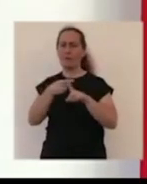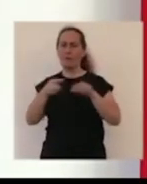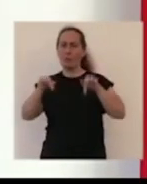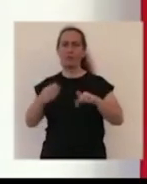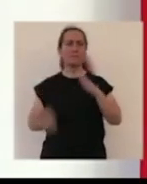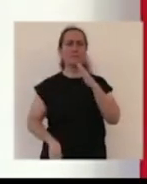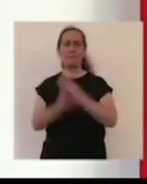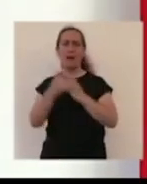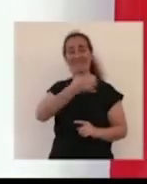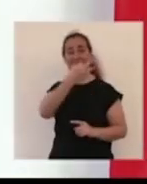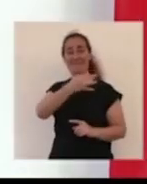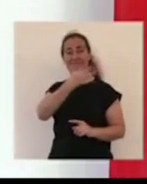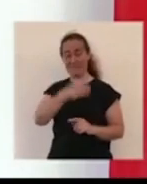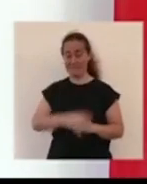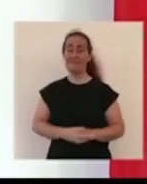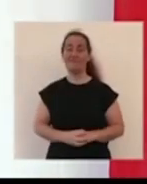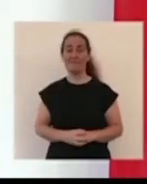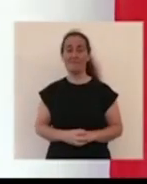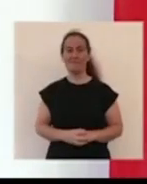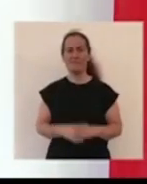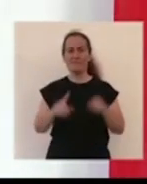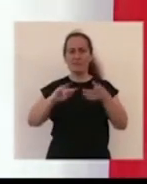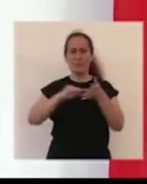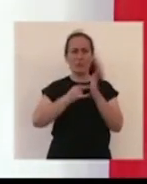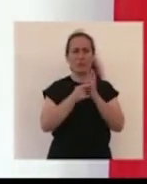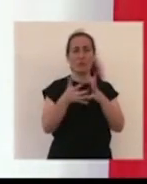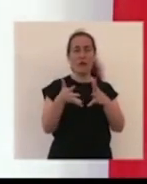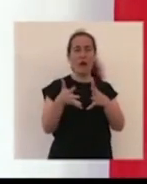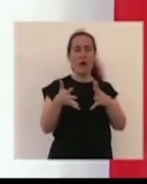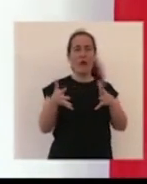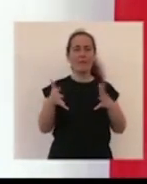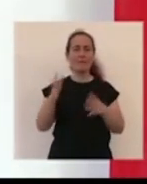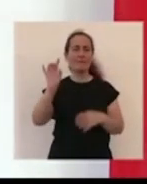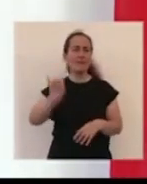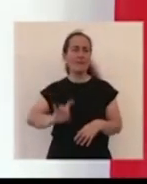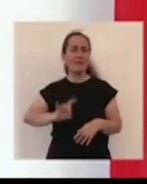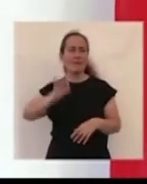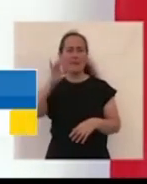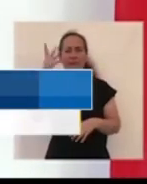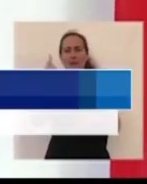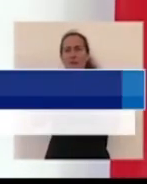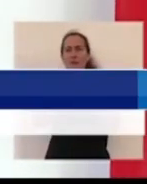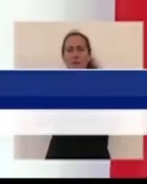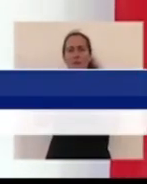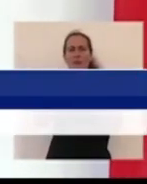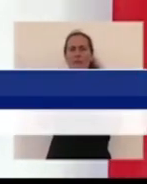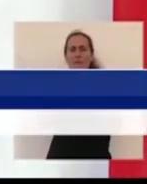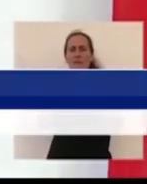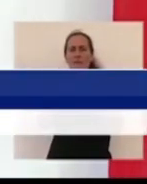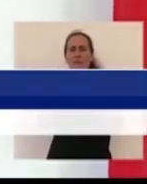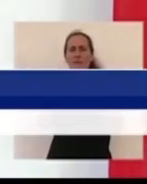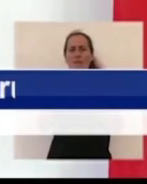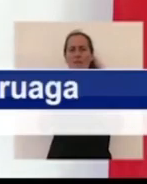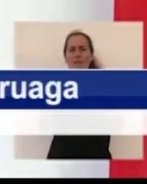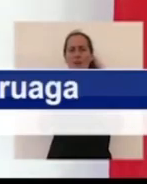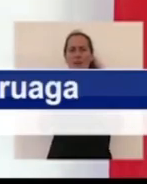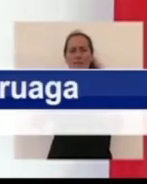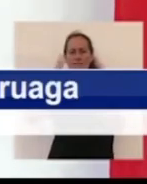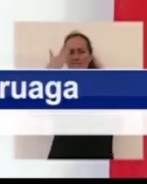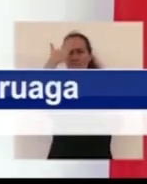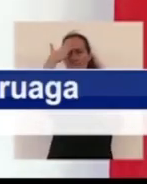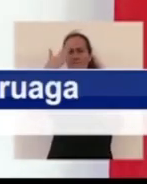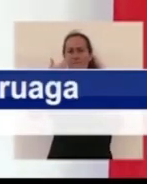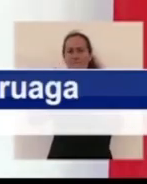trasciende como gestores. Los grandes proyectos, las ideas tractoras de una región, casi nunca son